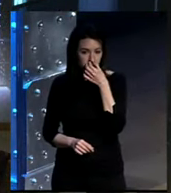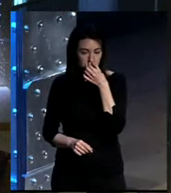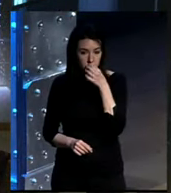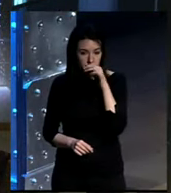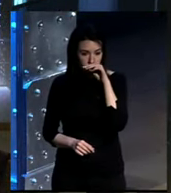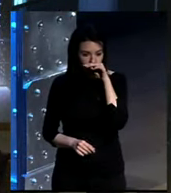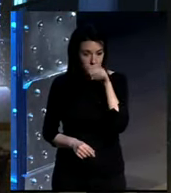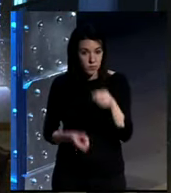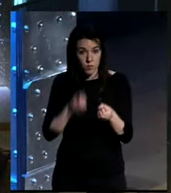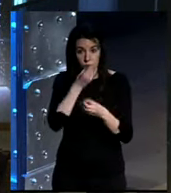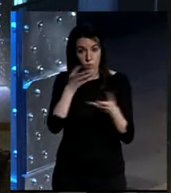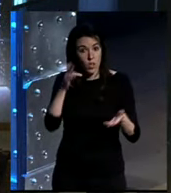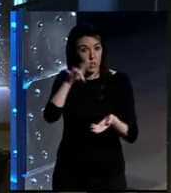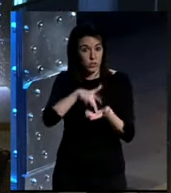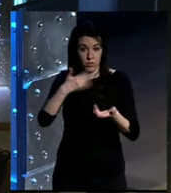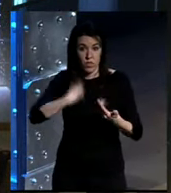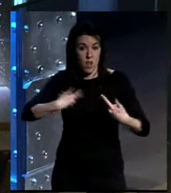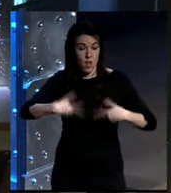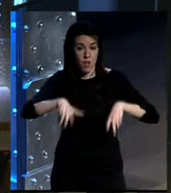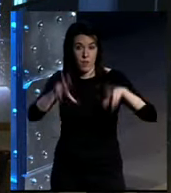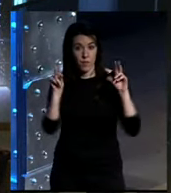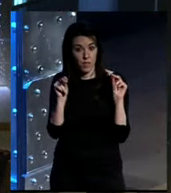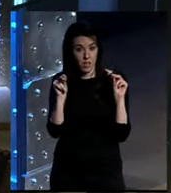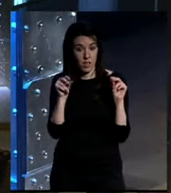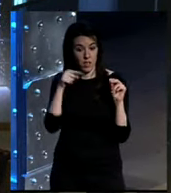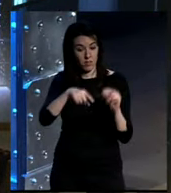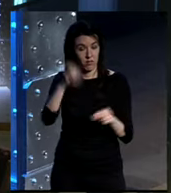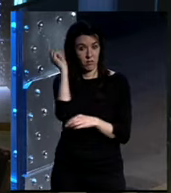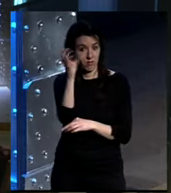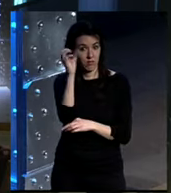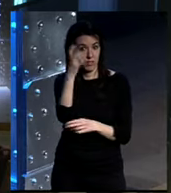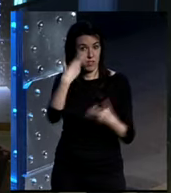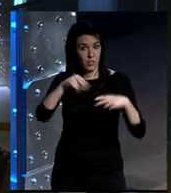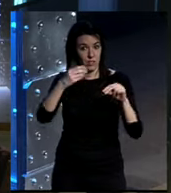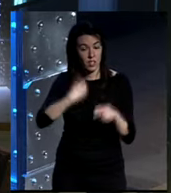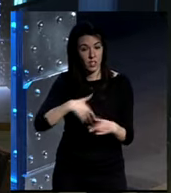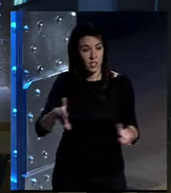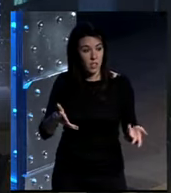Bueno, creo que vamos a dar por finalizado este acto.